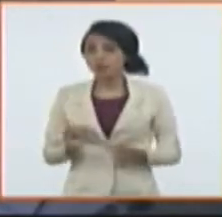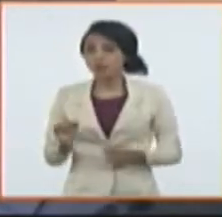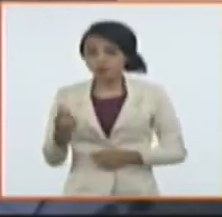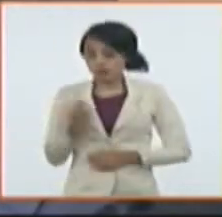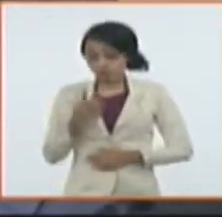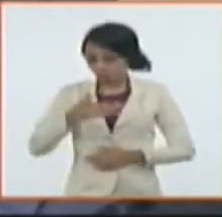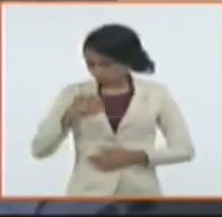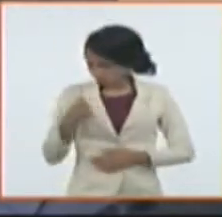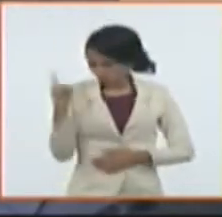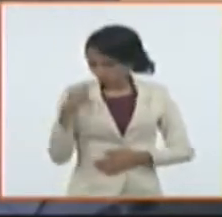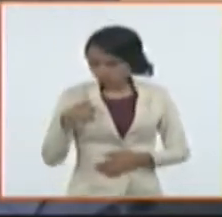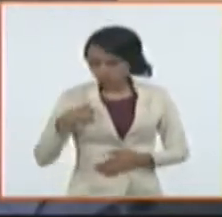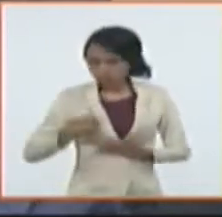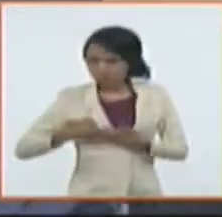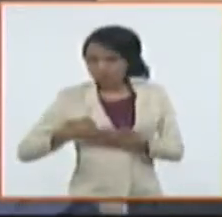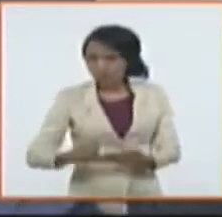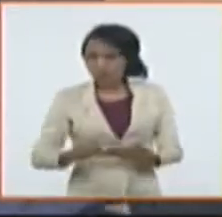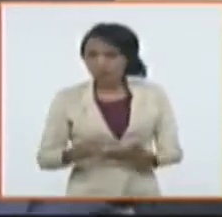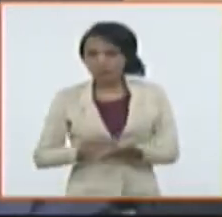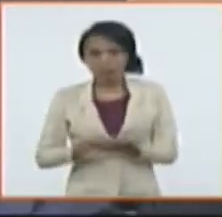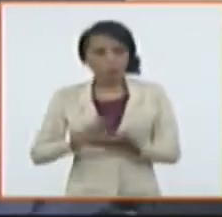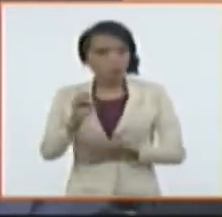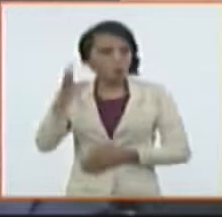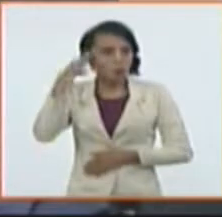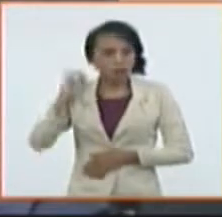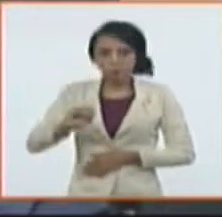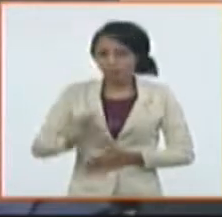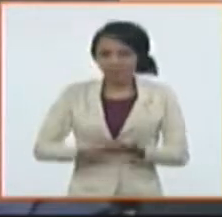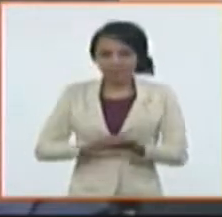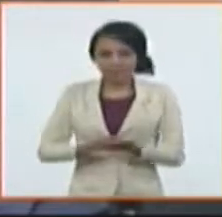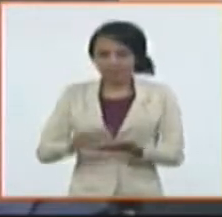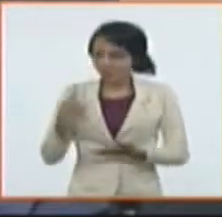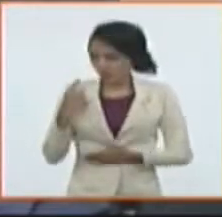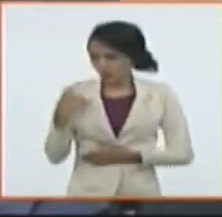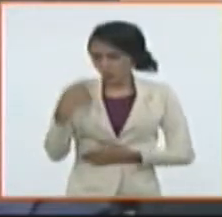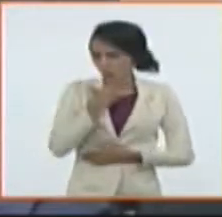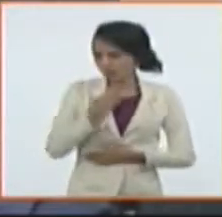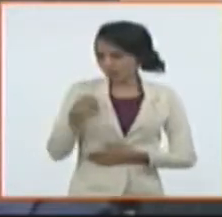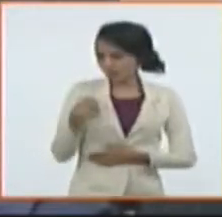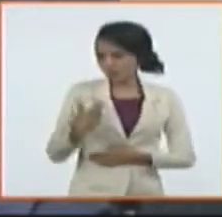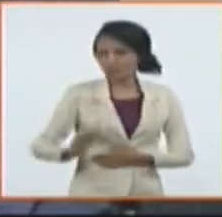mismos, sin que ningún organismo llegara a movilizar.